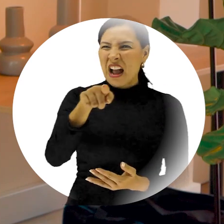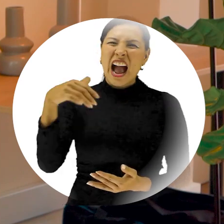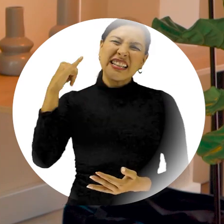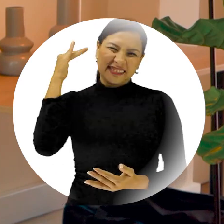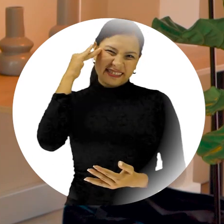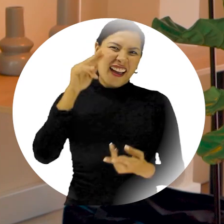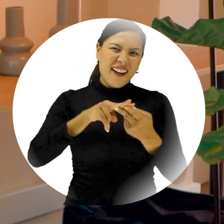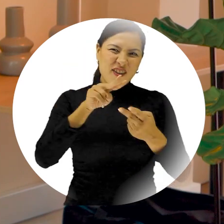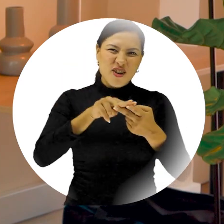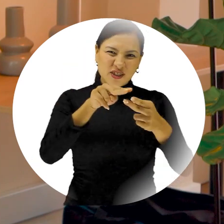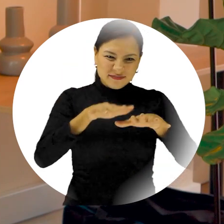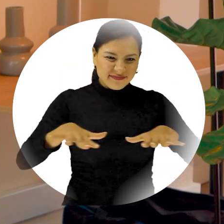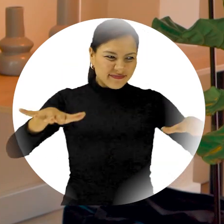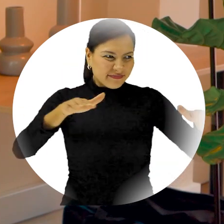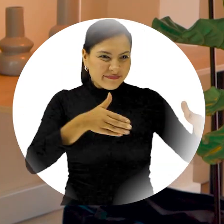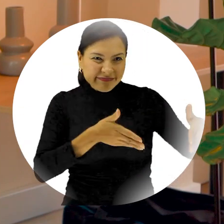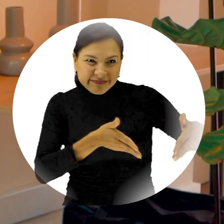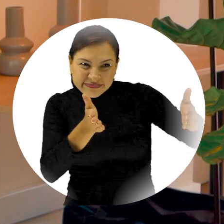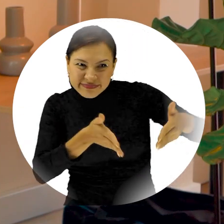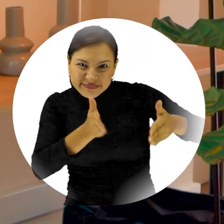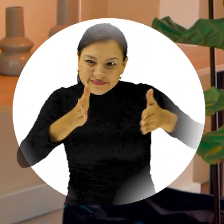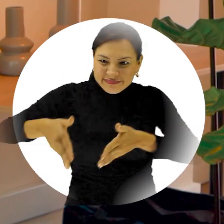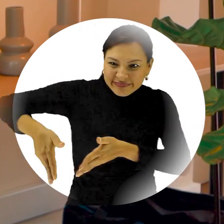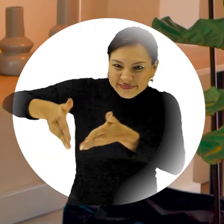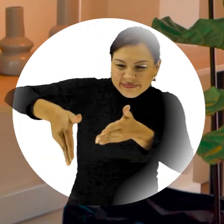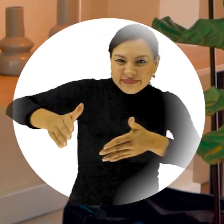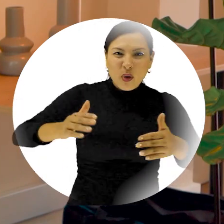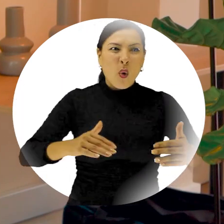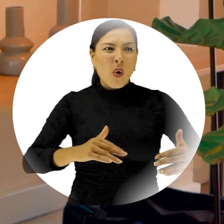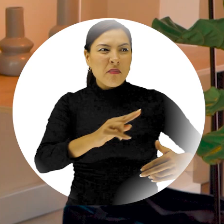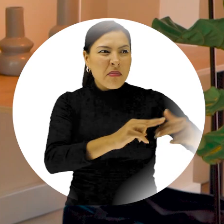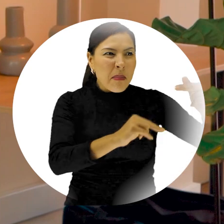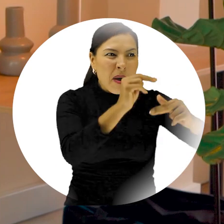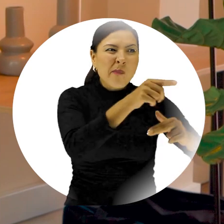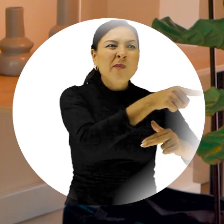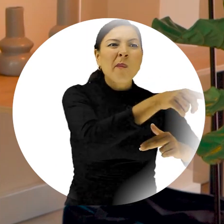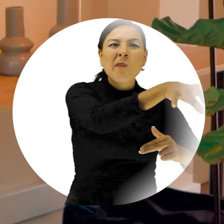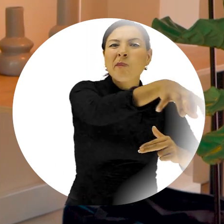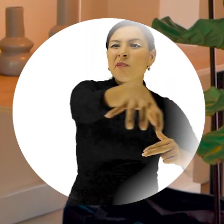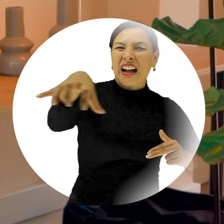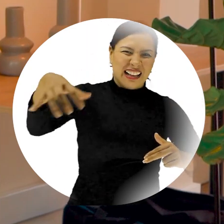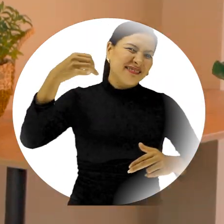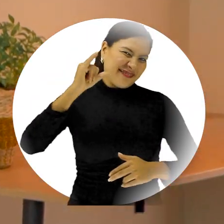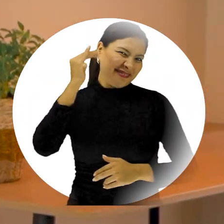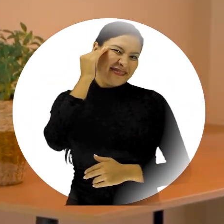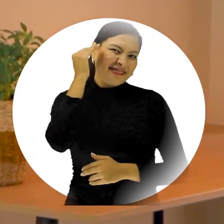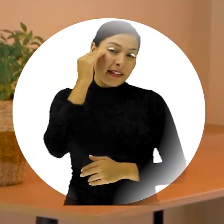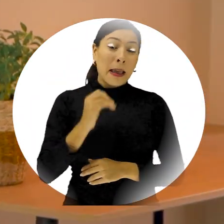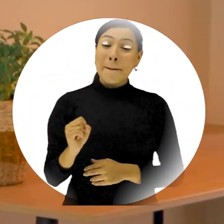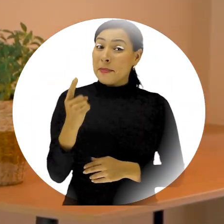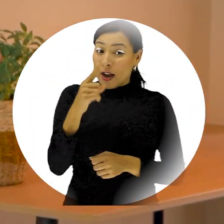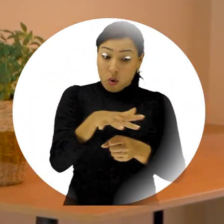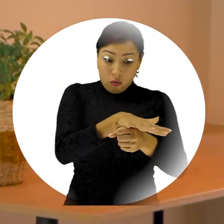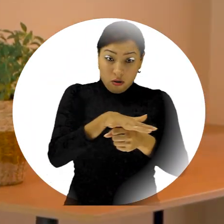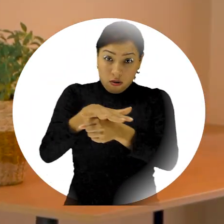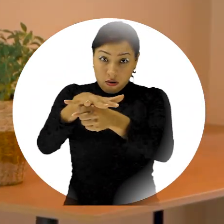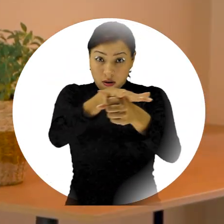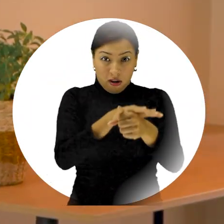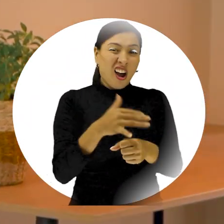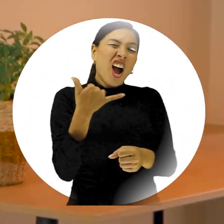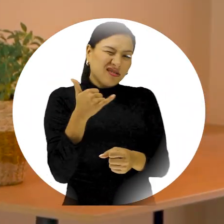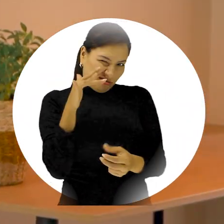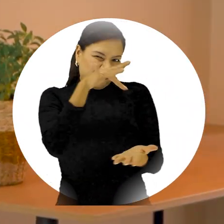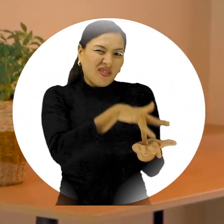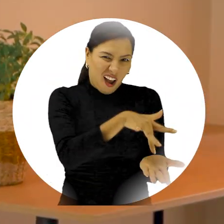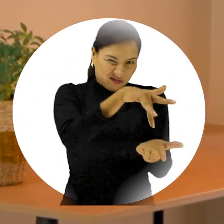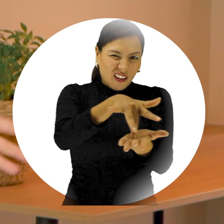es la cercanía, si se va a construir algo allí o no y demás. Entonces empezamos como por barrios conocidos y luego empezamos a ampliar la búsqueda de pronto a